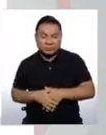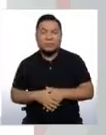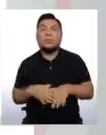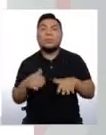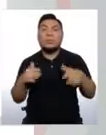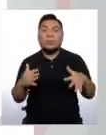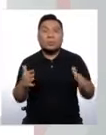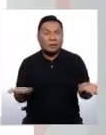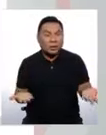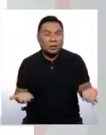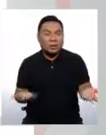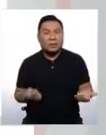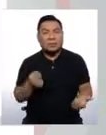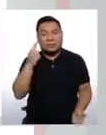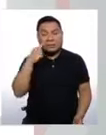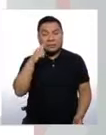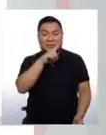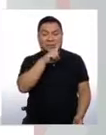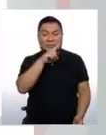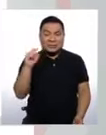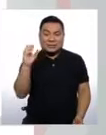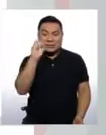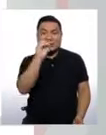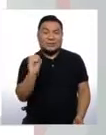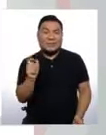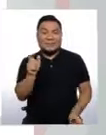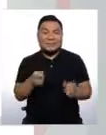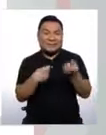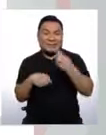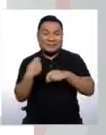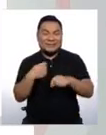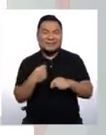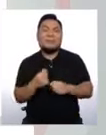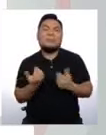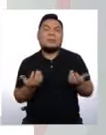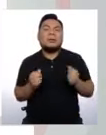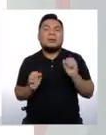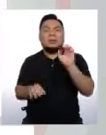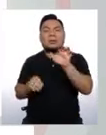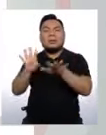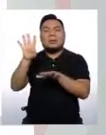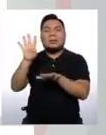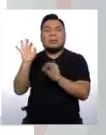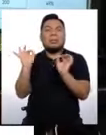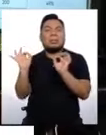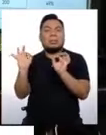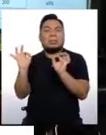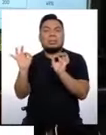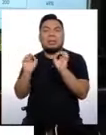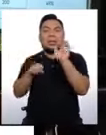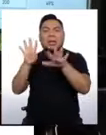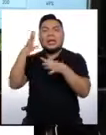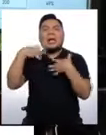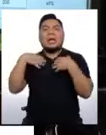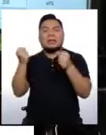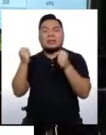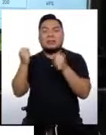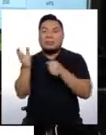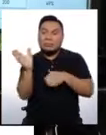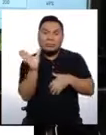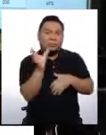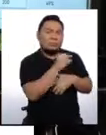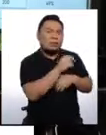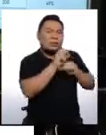imagínense sin comerciantes del mercado de fruta solamente 14 se estaban sin kobe sólo 14 y